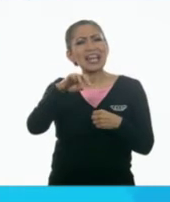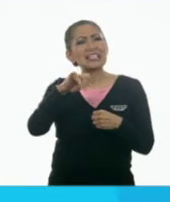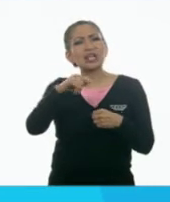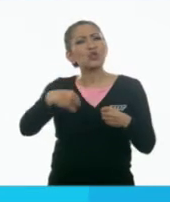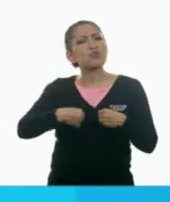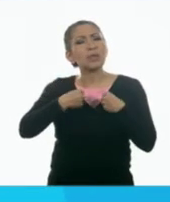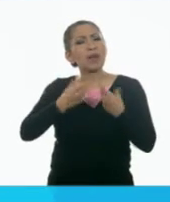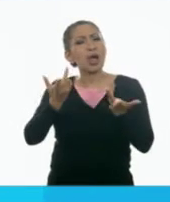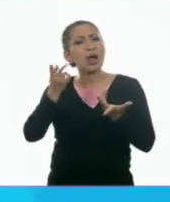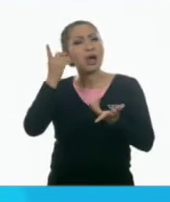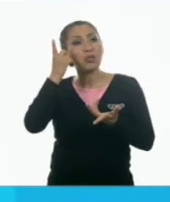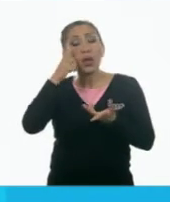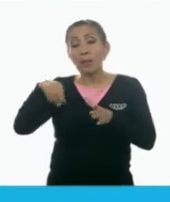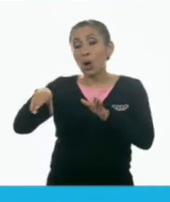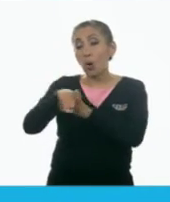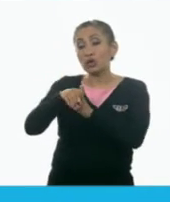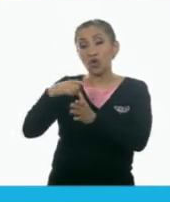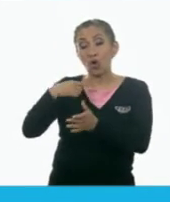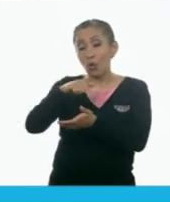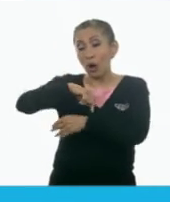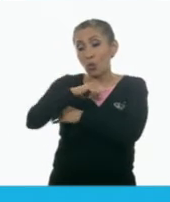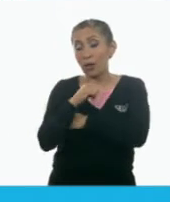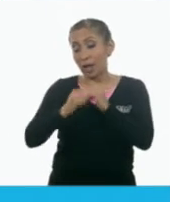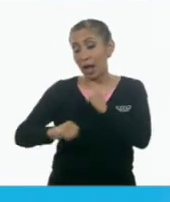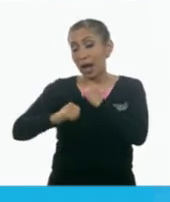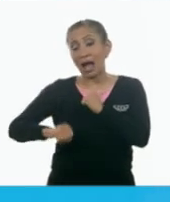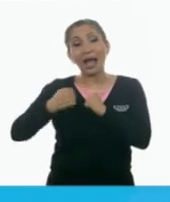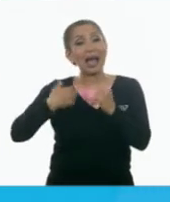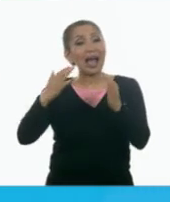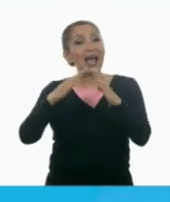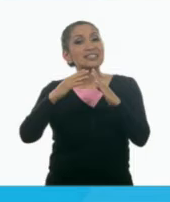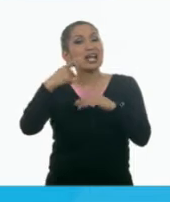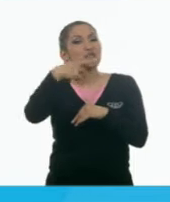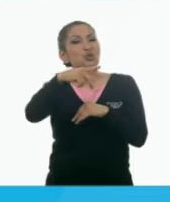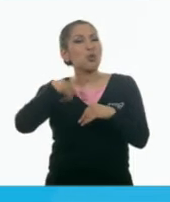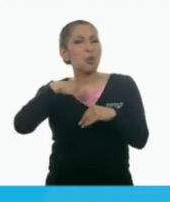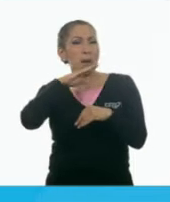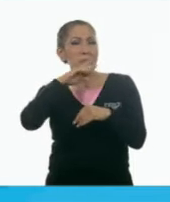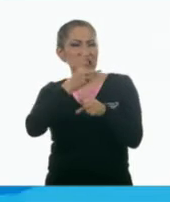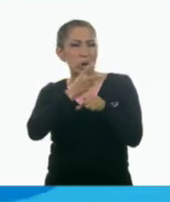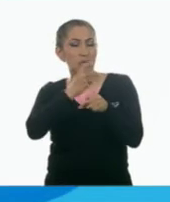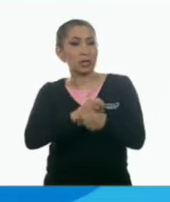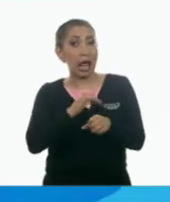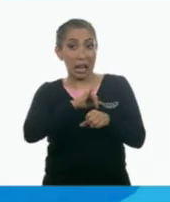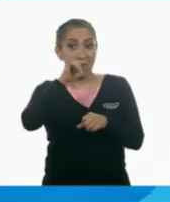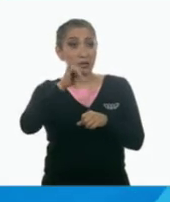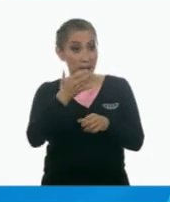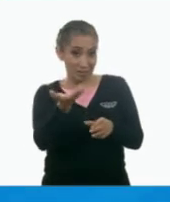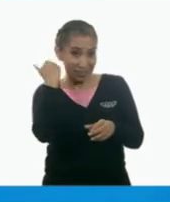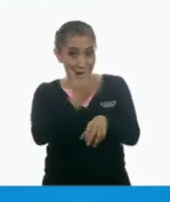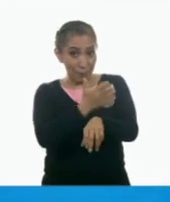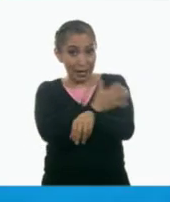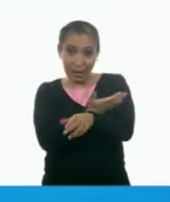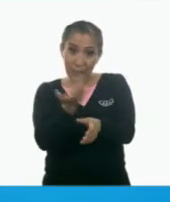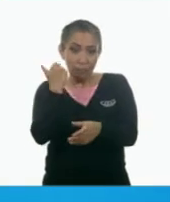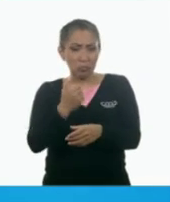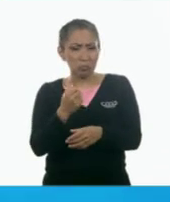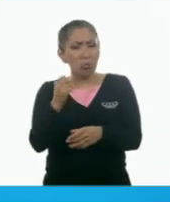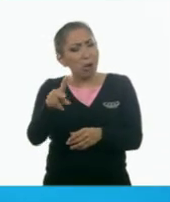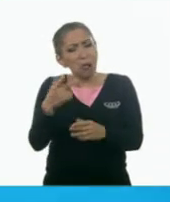Cenicienta? Duerme en el cuarto de las escobas, en la casa de su madrastra. ¿Queda lejos? ¿Me acompañas a buscarla? ¿Por